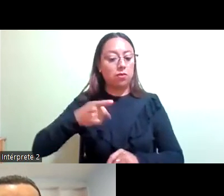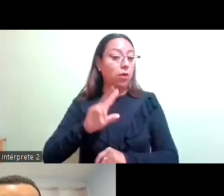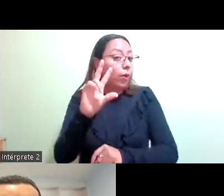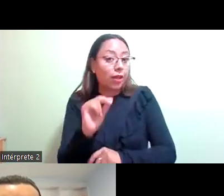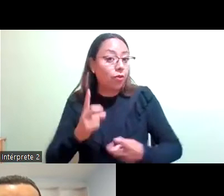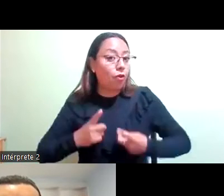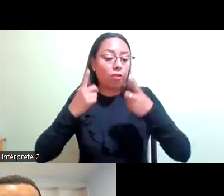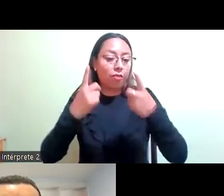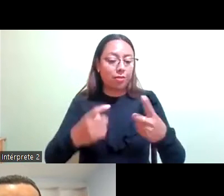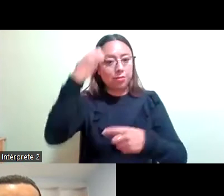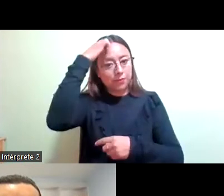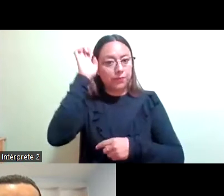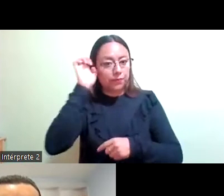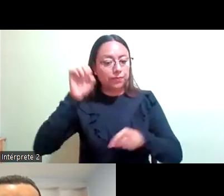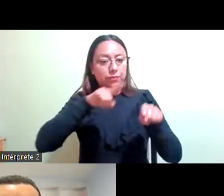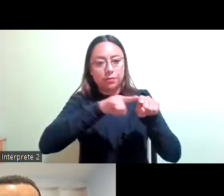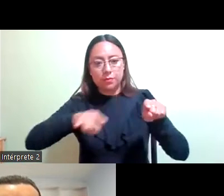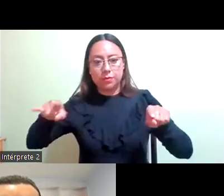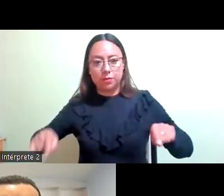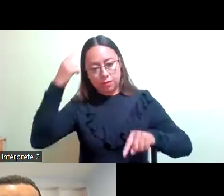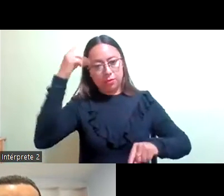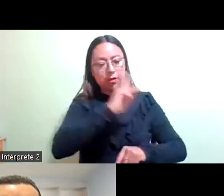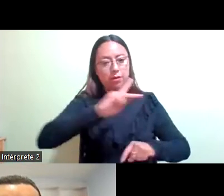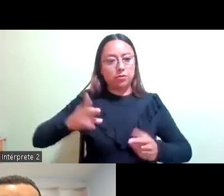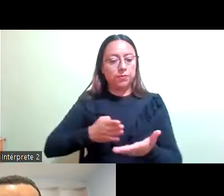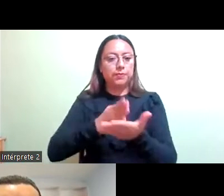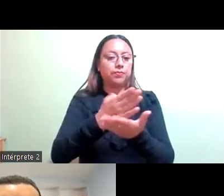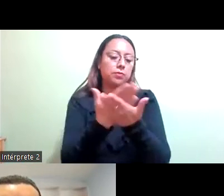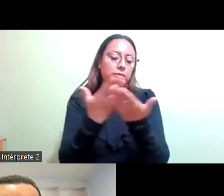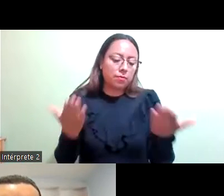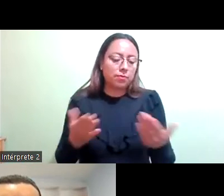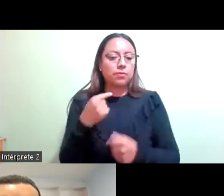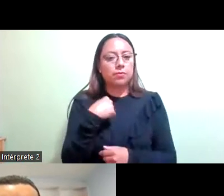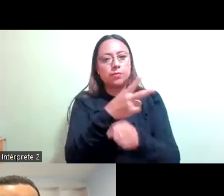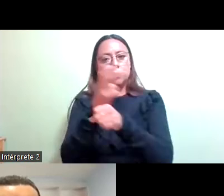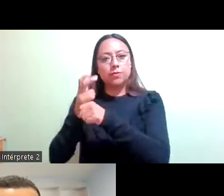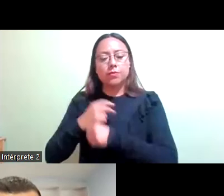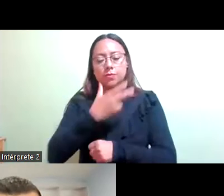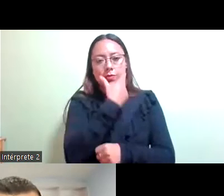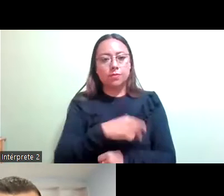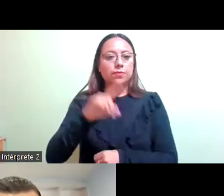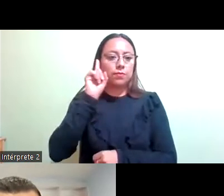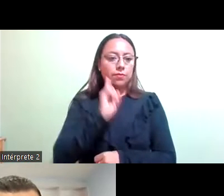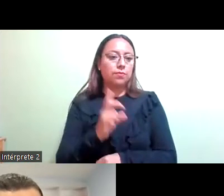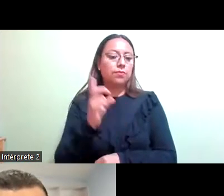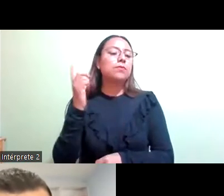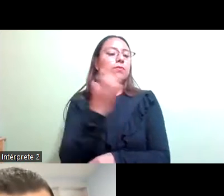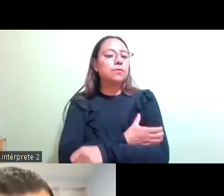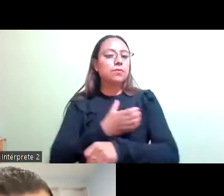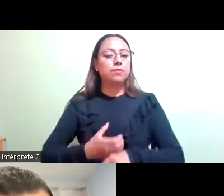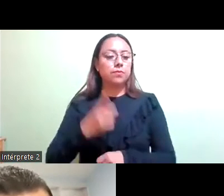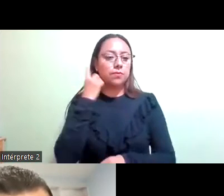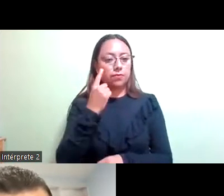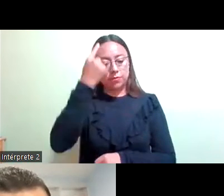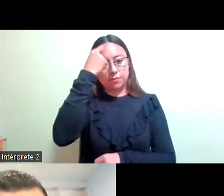estacionamiento público. En tal sentido, invito a mis compañeras y compañeros diputados que puedan brindar su voto favorable a la presente